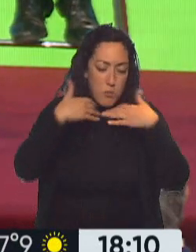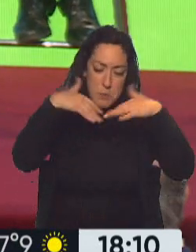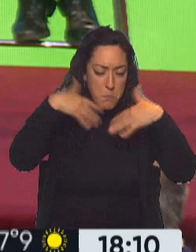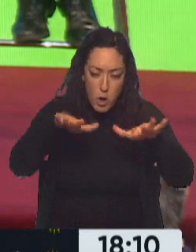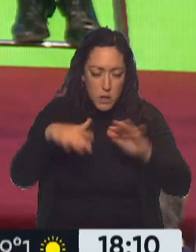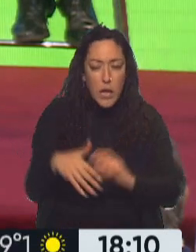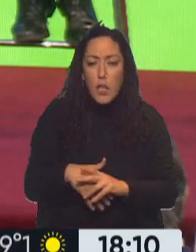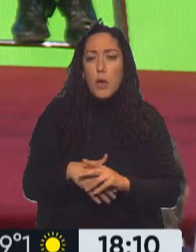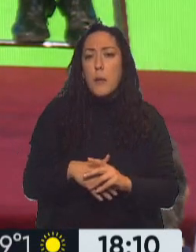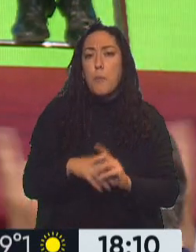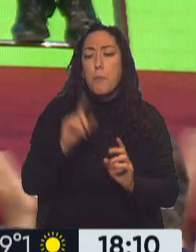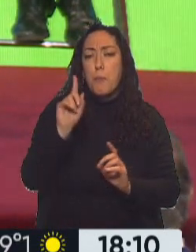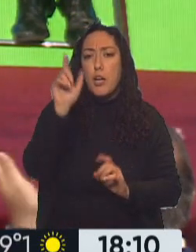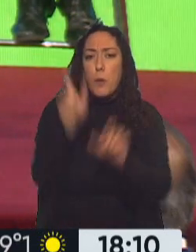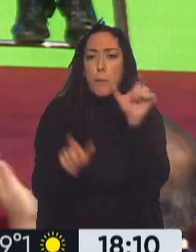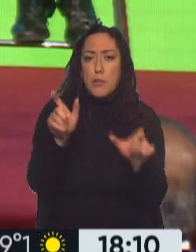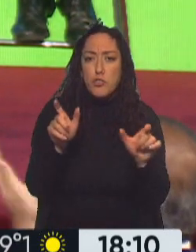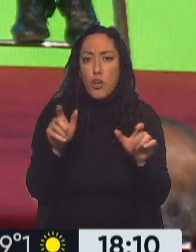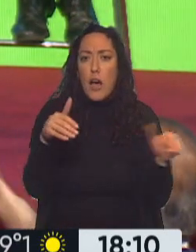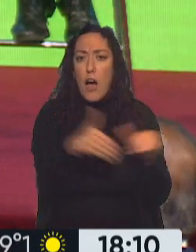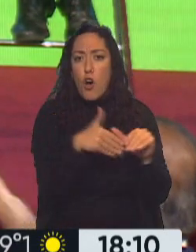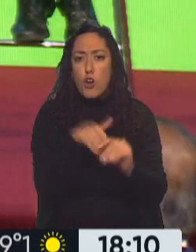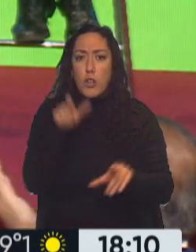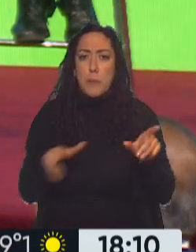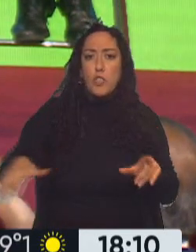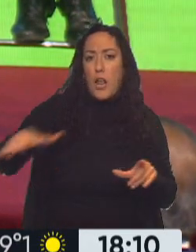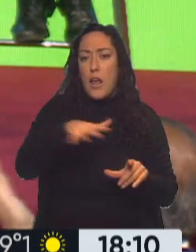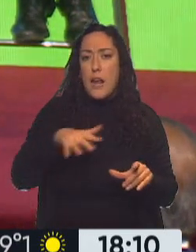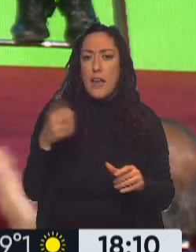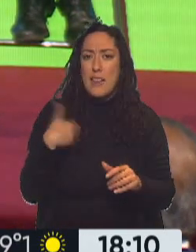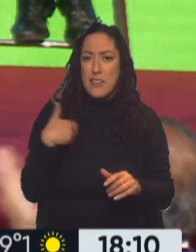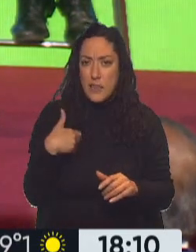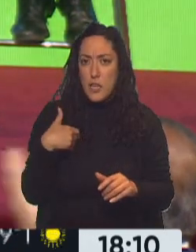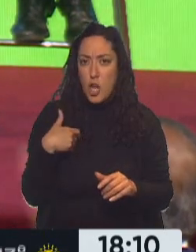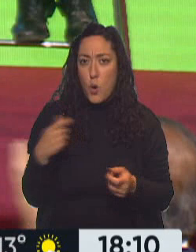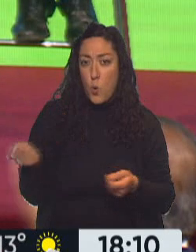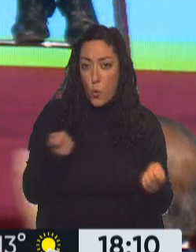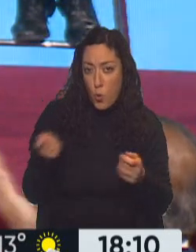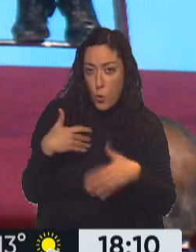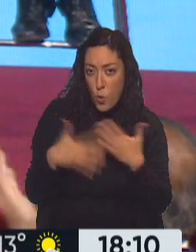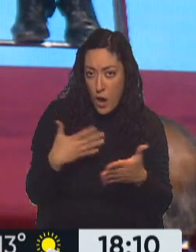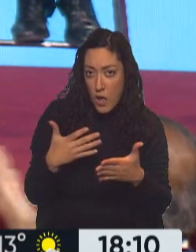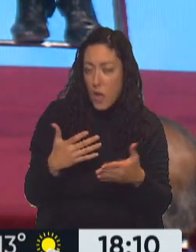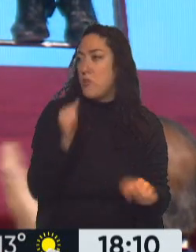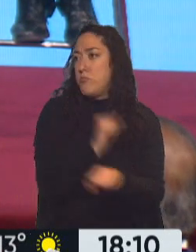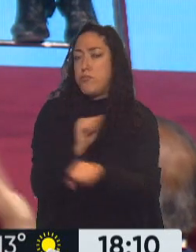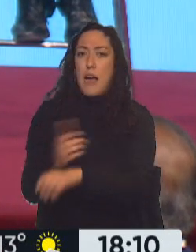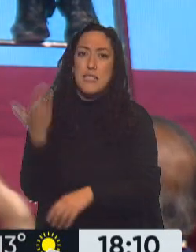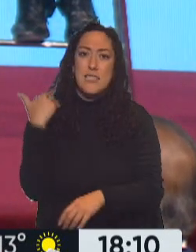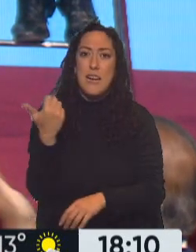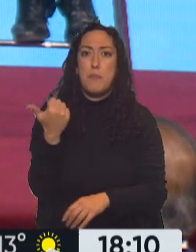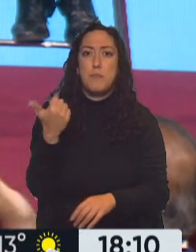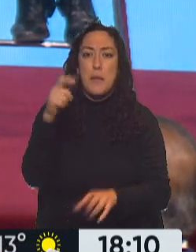mandar presos a los que juegan con el ahorro de los argentinos. Ayer ya hubo 6